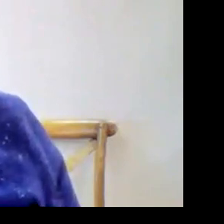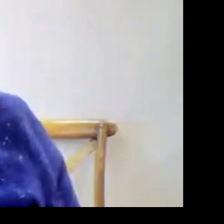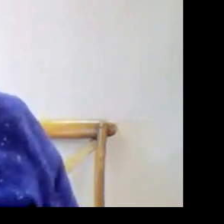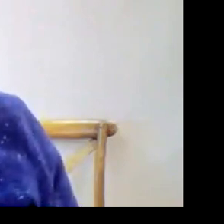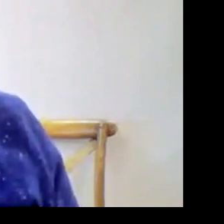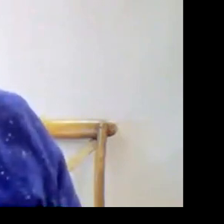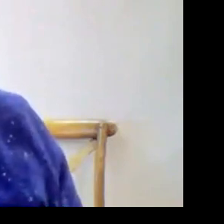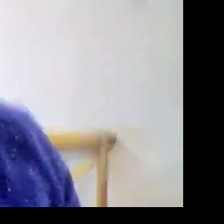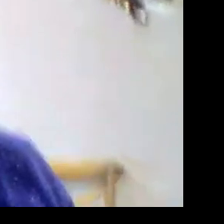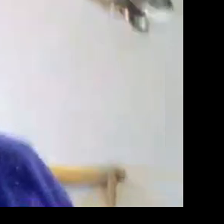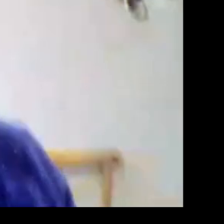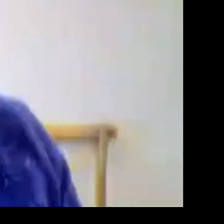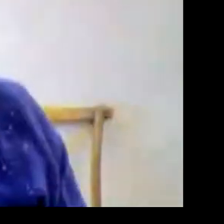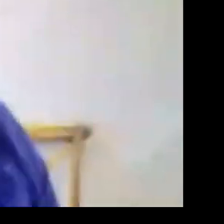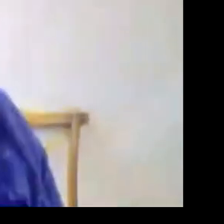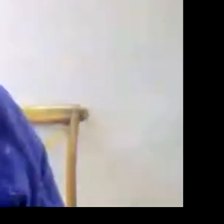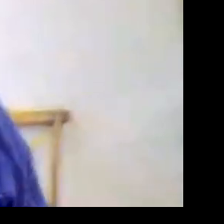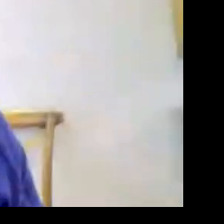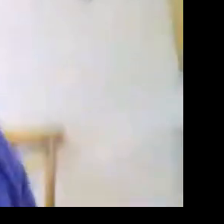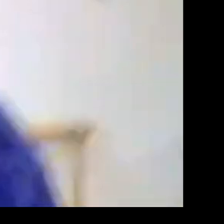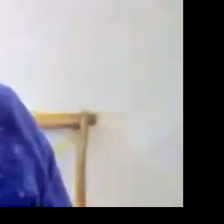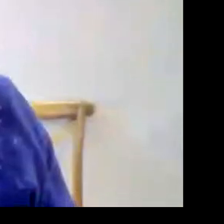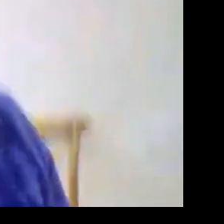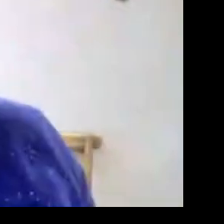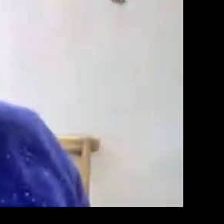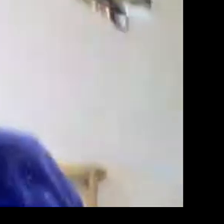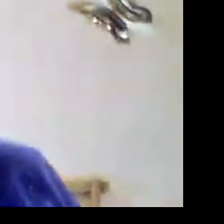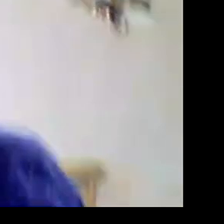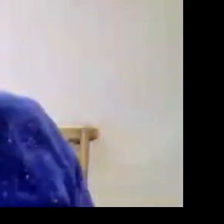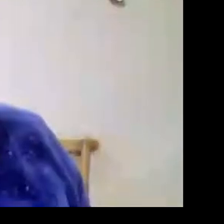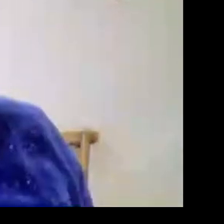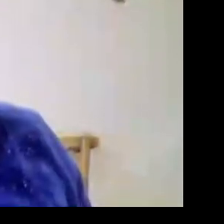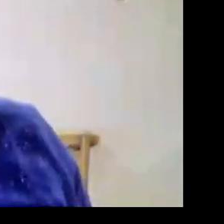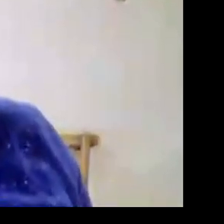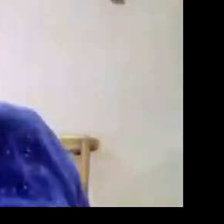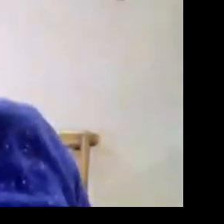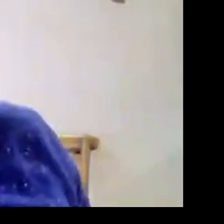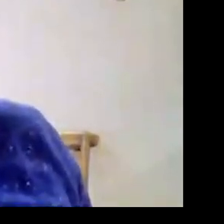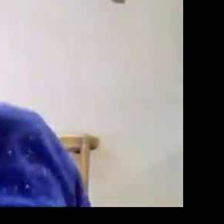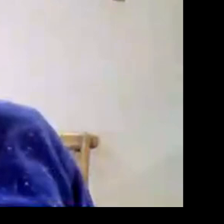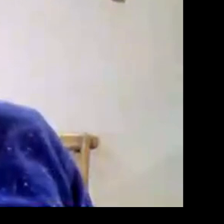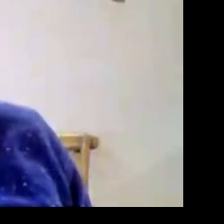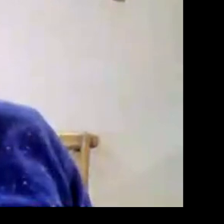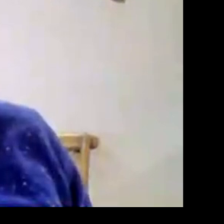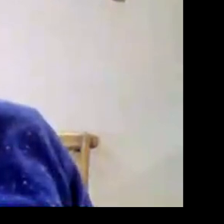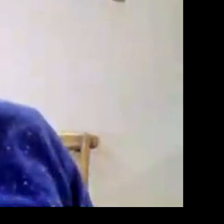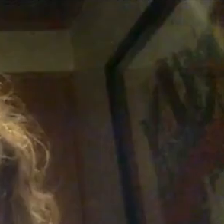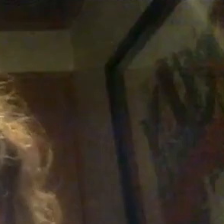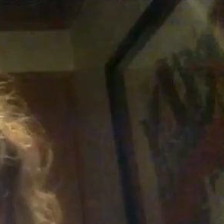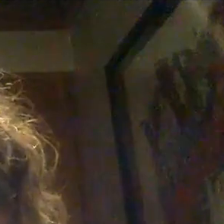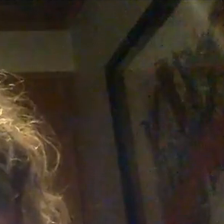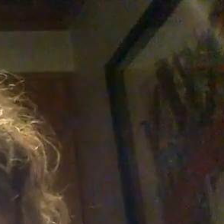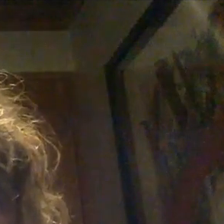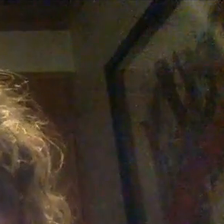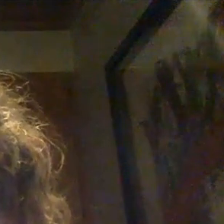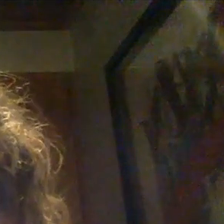que, por supuesto, la neurona tiene una forma bastante compleja, ¿no?, de